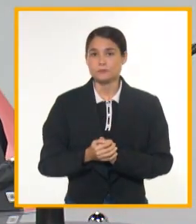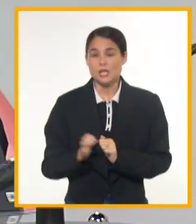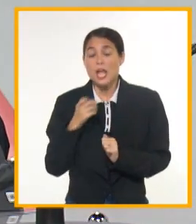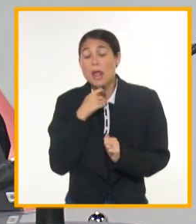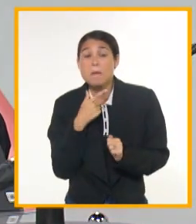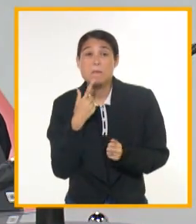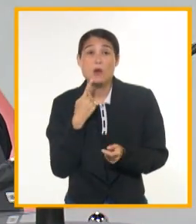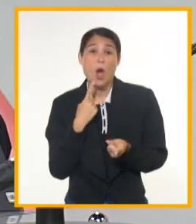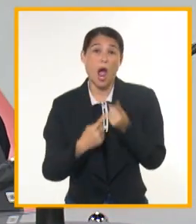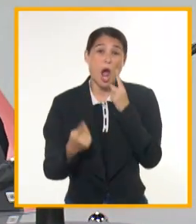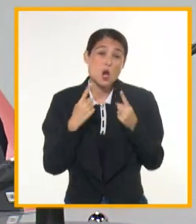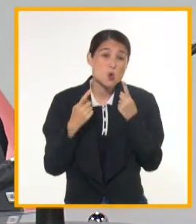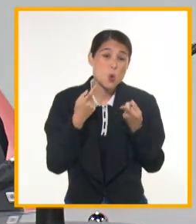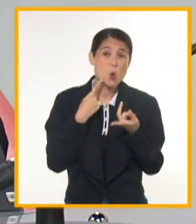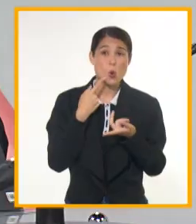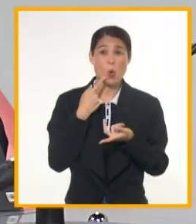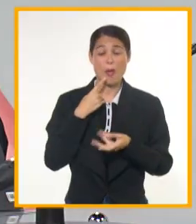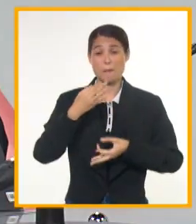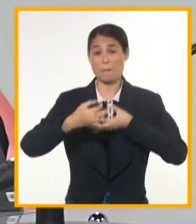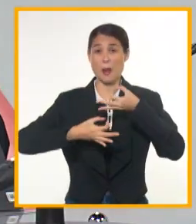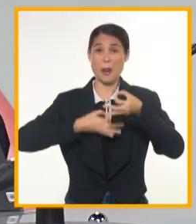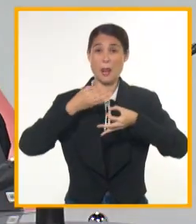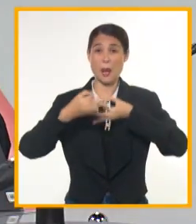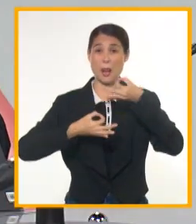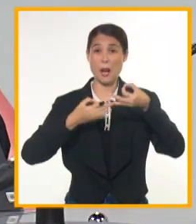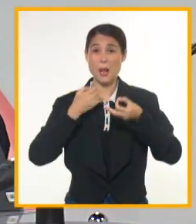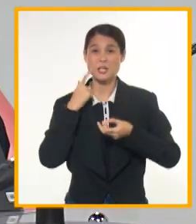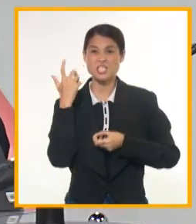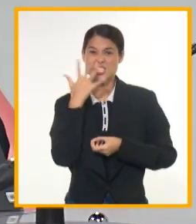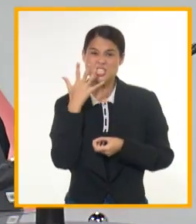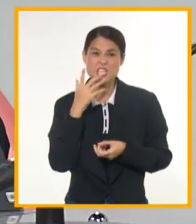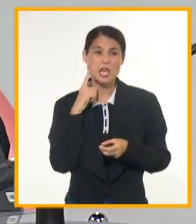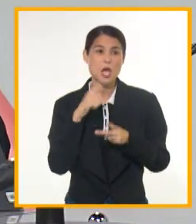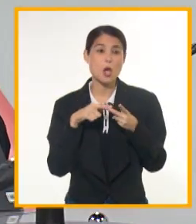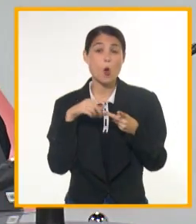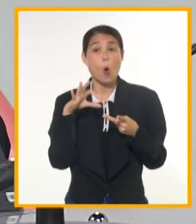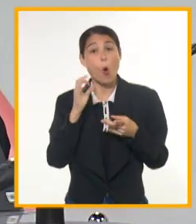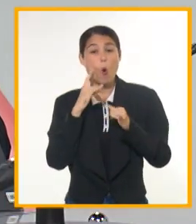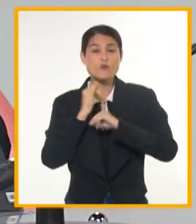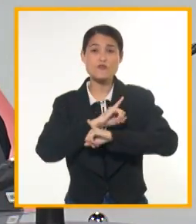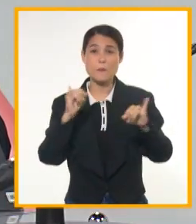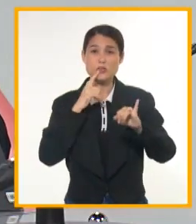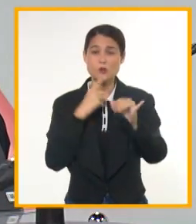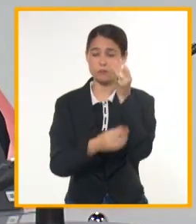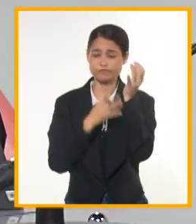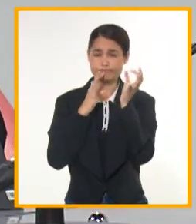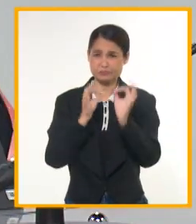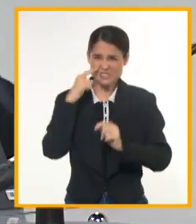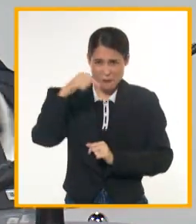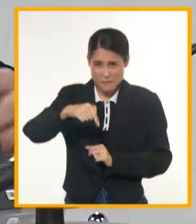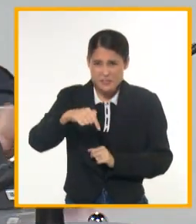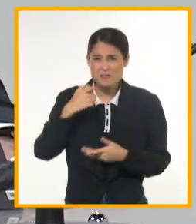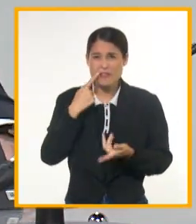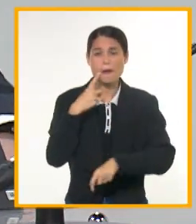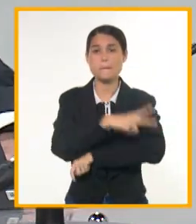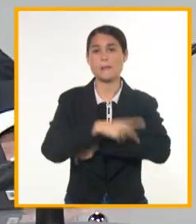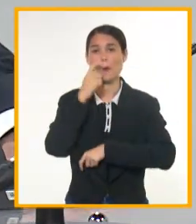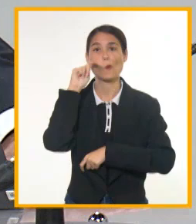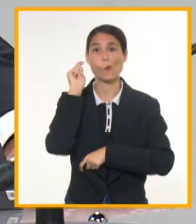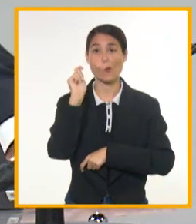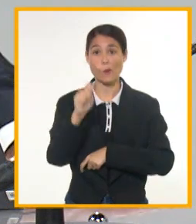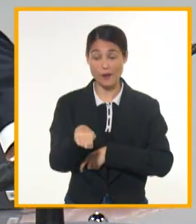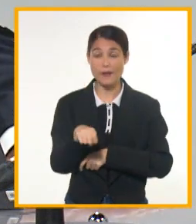las declaraciones más actuales, de los pronunciamientos más actuales con respecto al tema de Ucrania, para que nos dé pie entonces y comenzamos